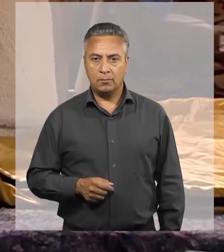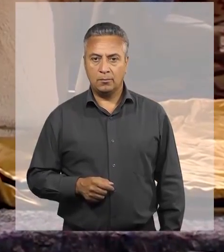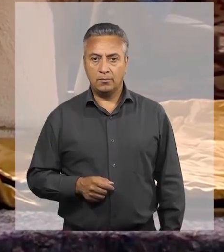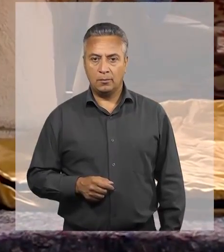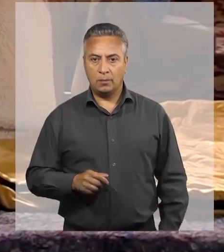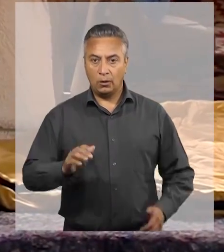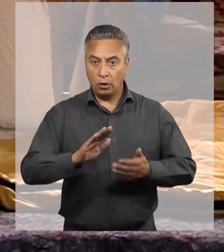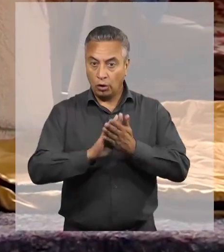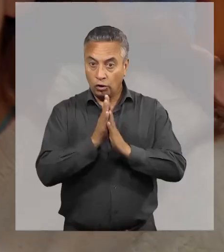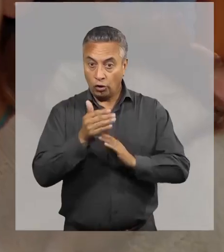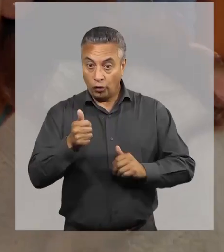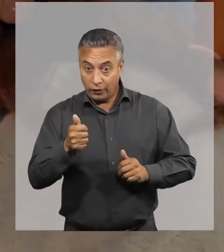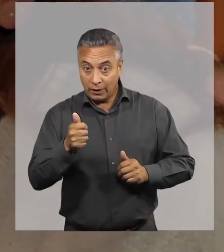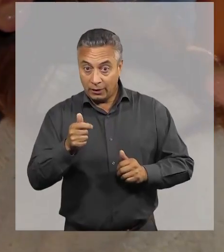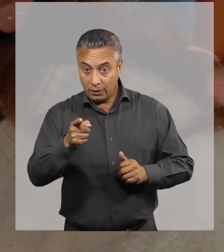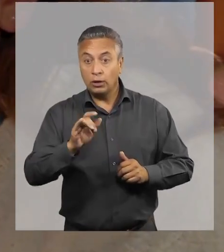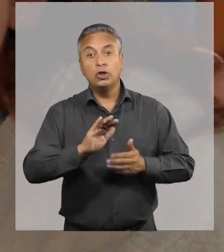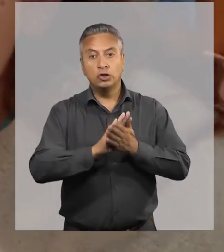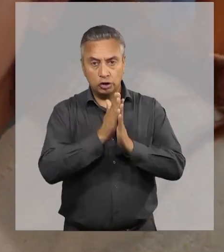¿Todo bien?